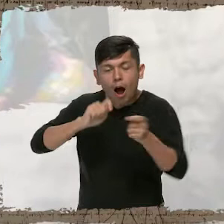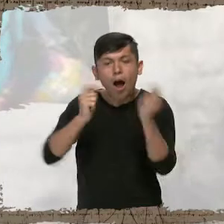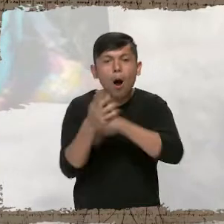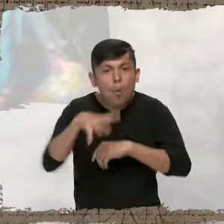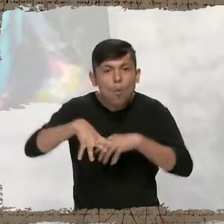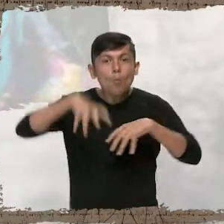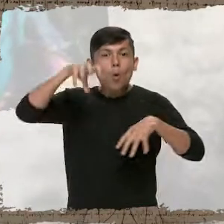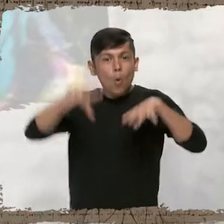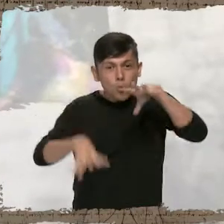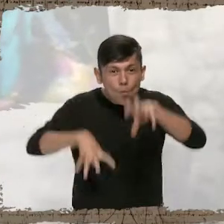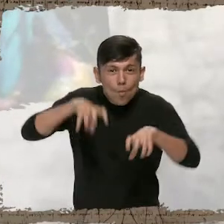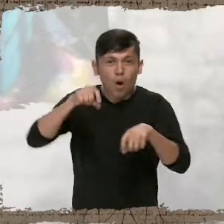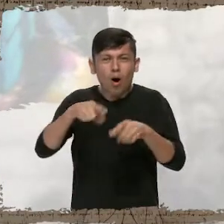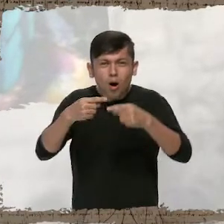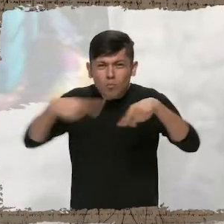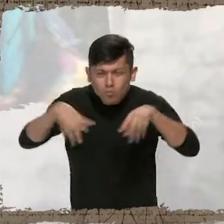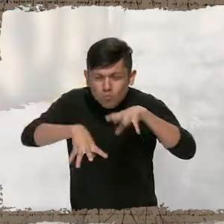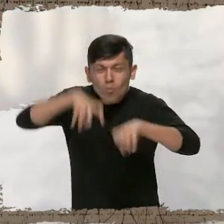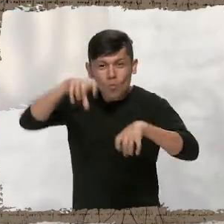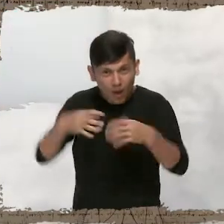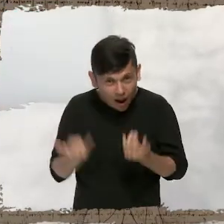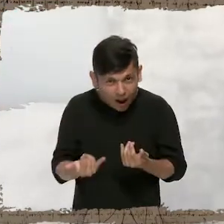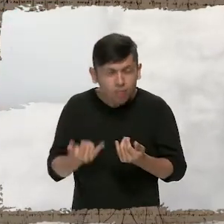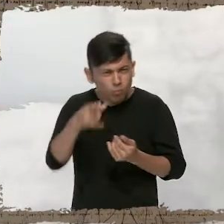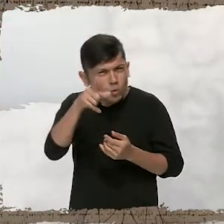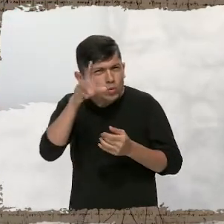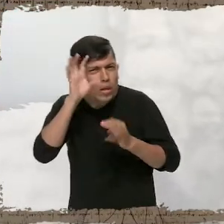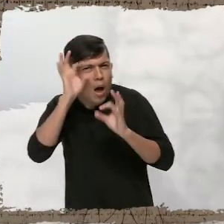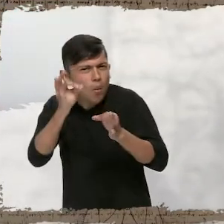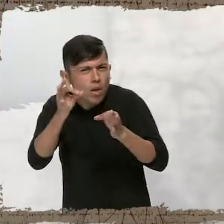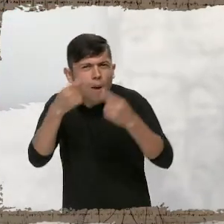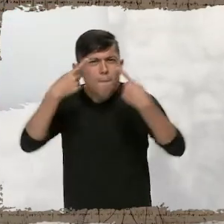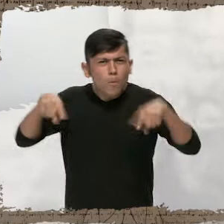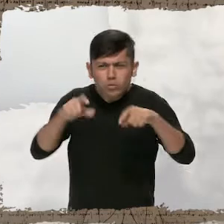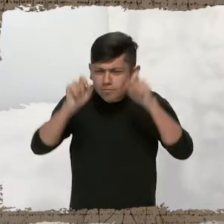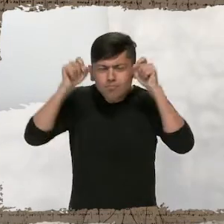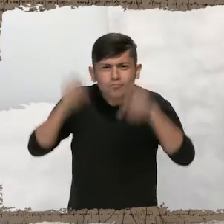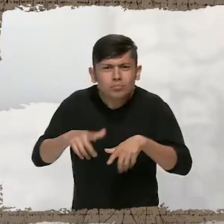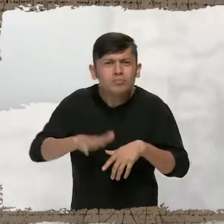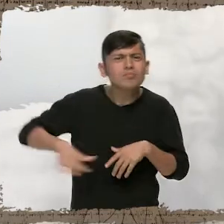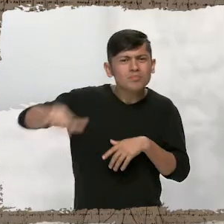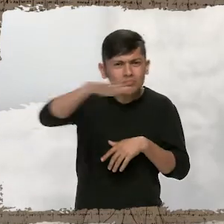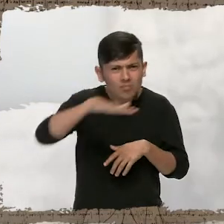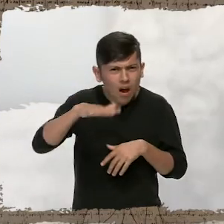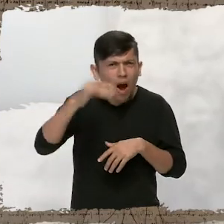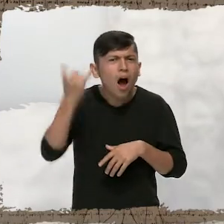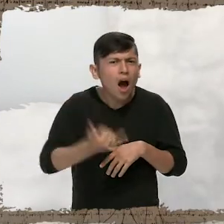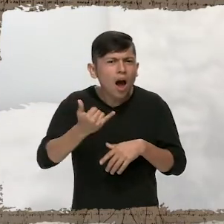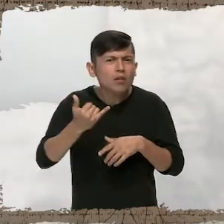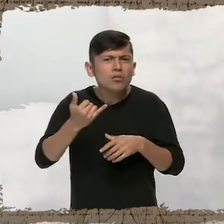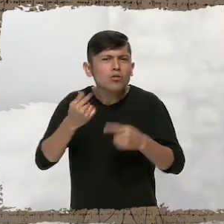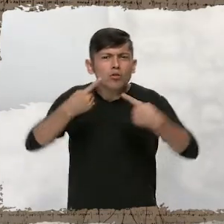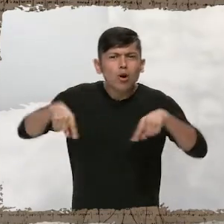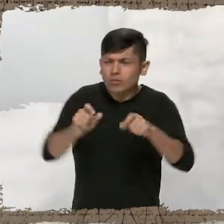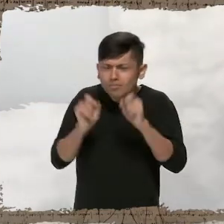un pulpo con muchas patas sabían que la música autóctona del litoral tiene instrumentos